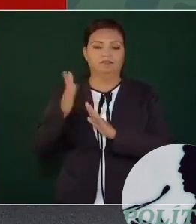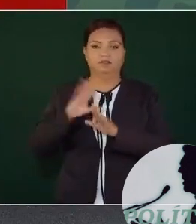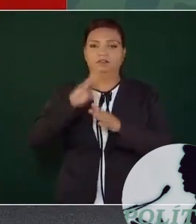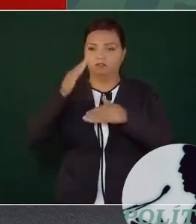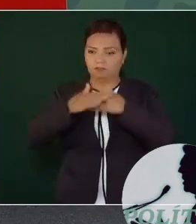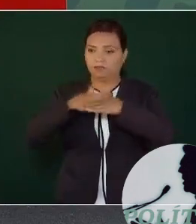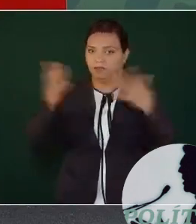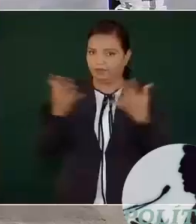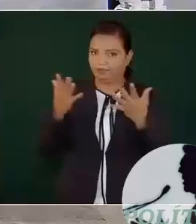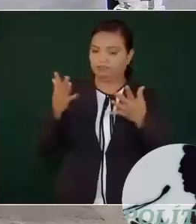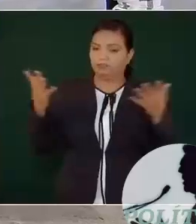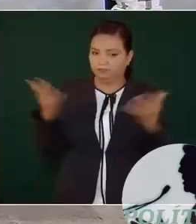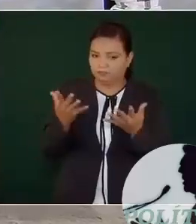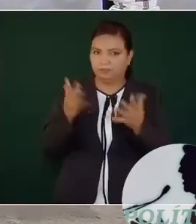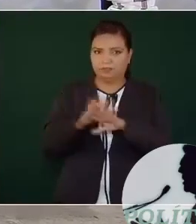consolidando